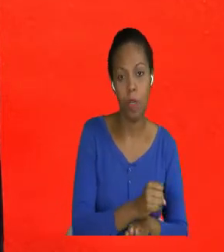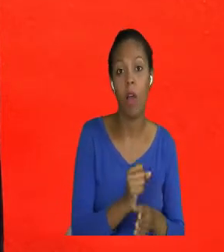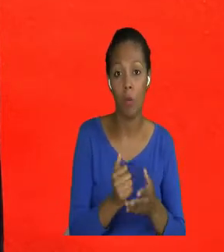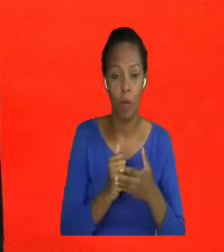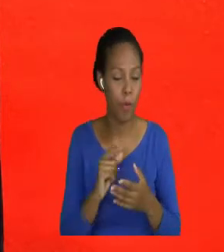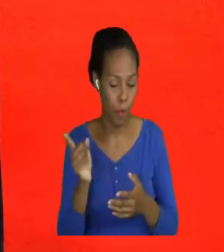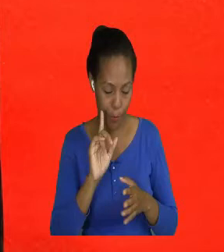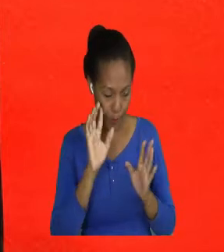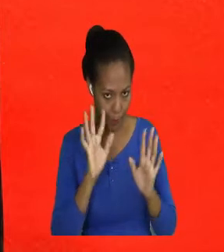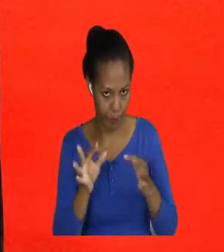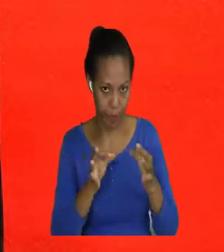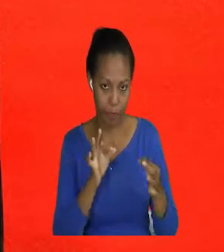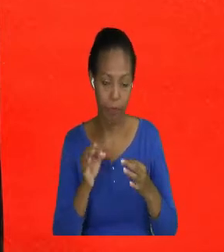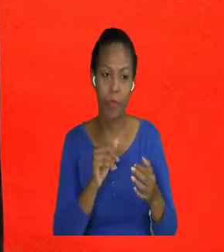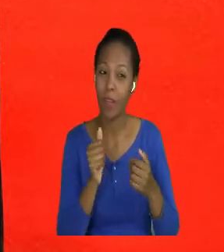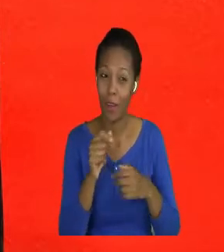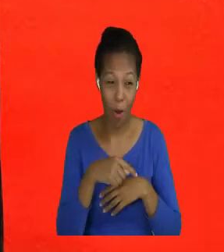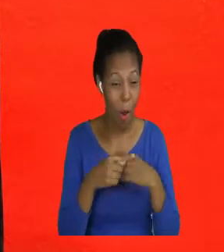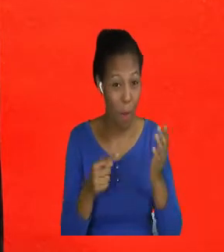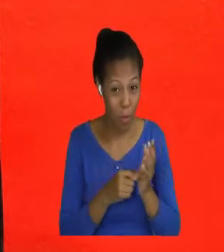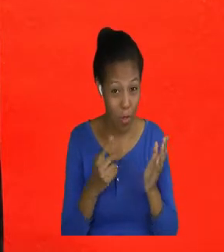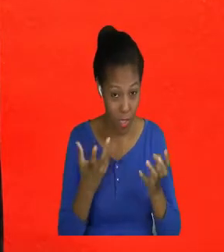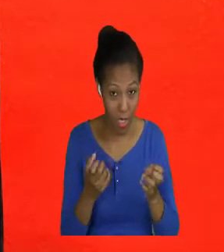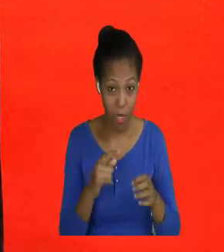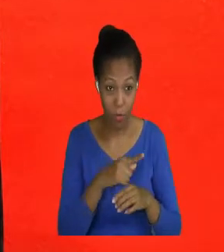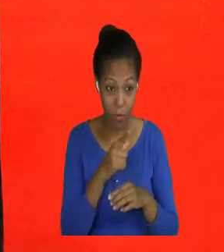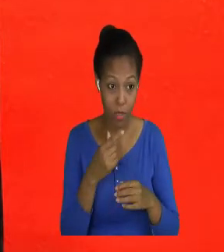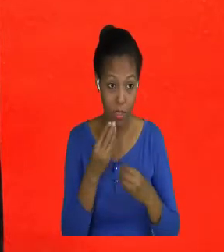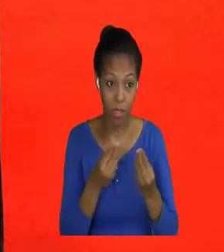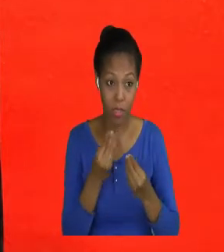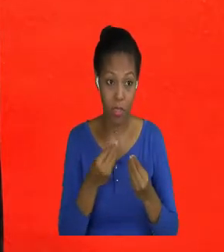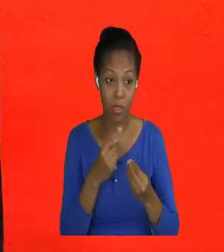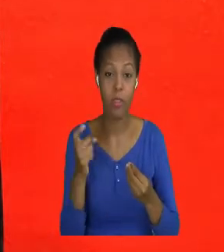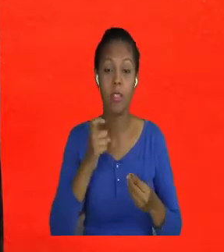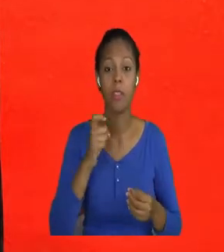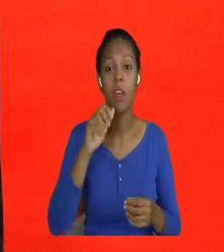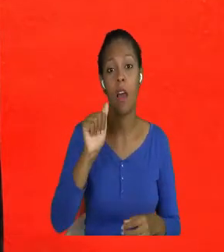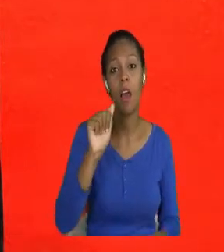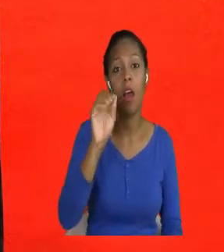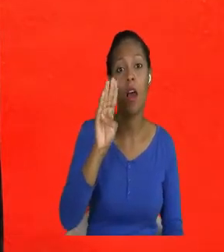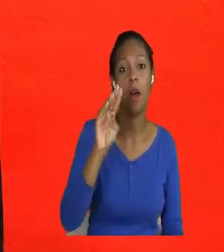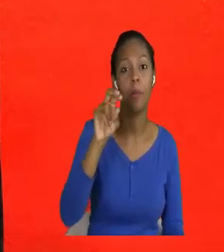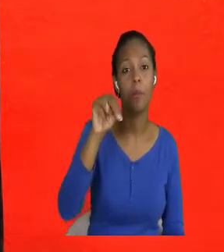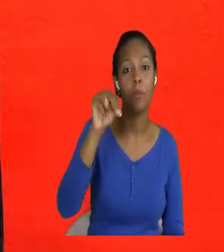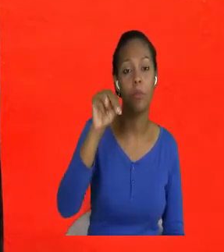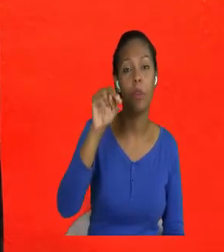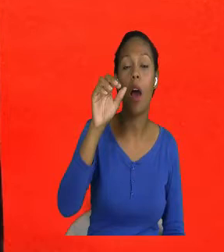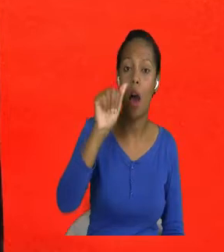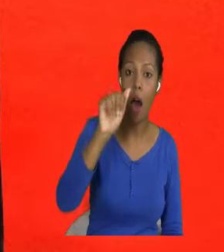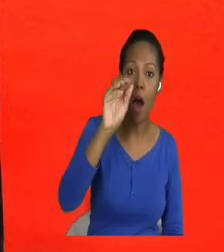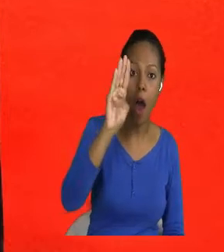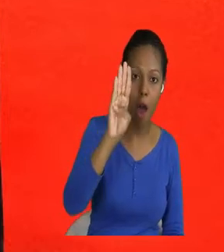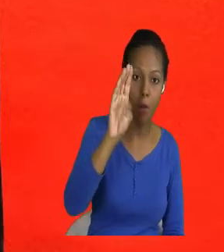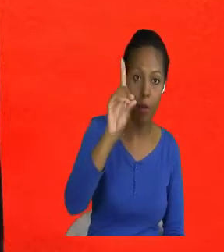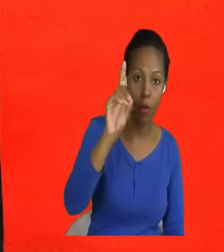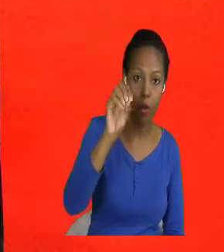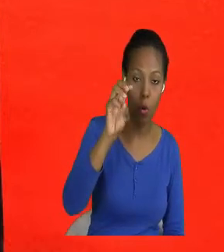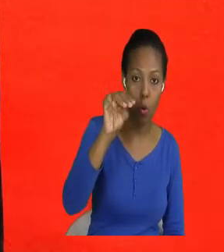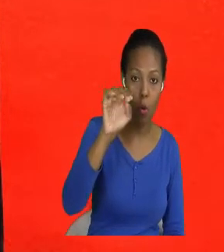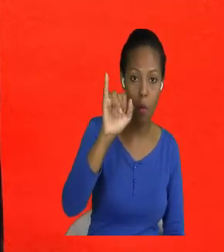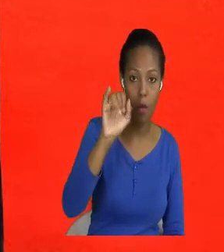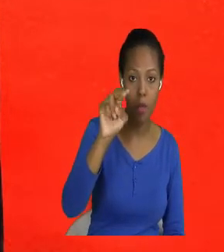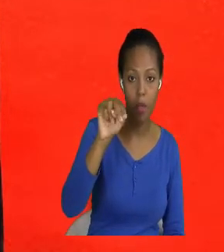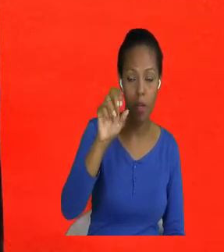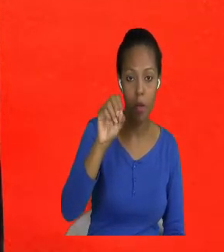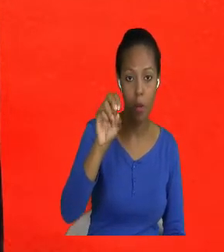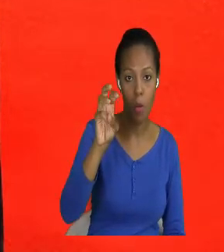única forma para eliminar totalmente las estrías es con una abdominoplastia. ¿Qué podemos hacer para mejorar las